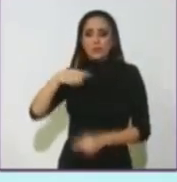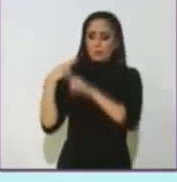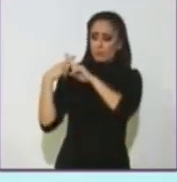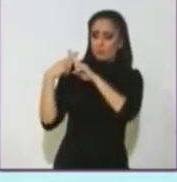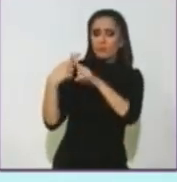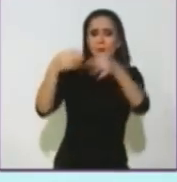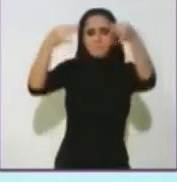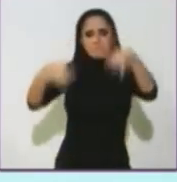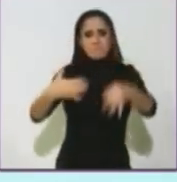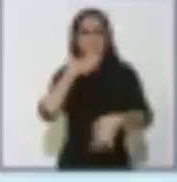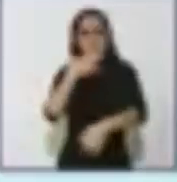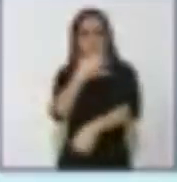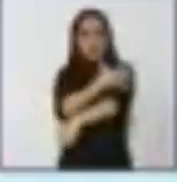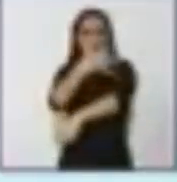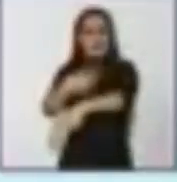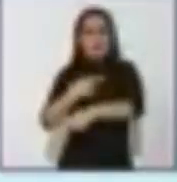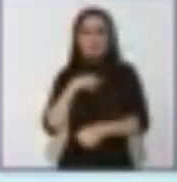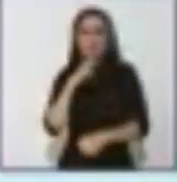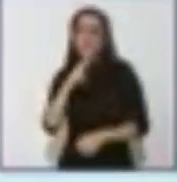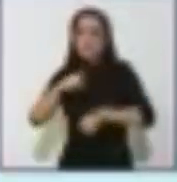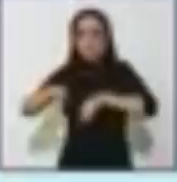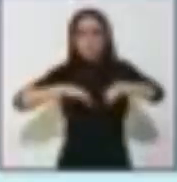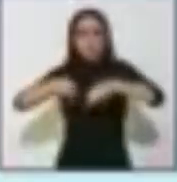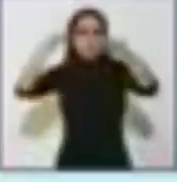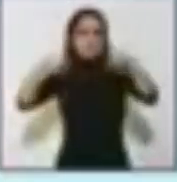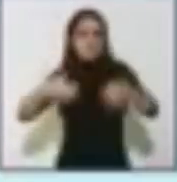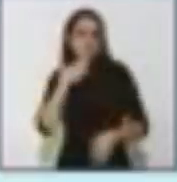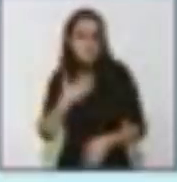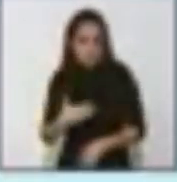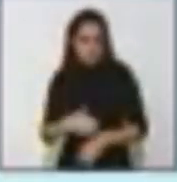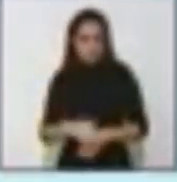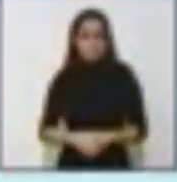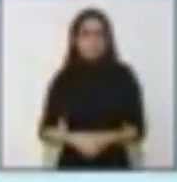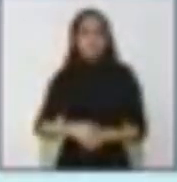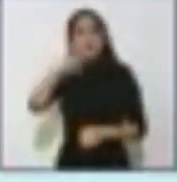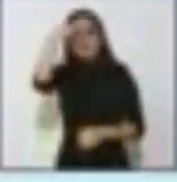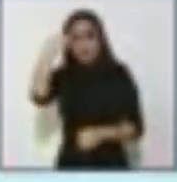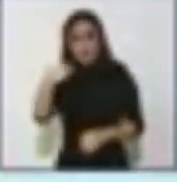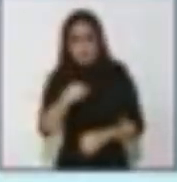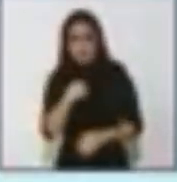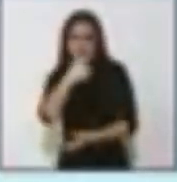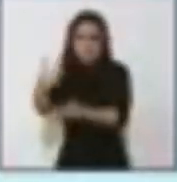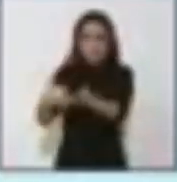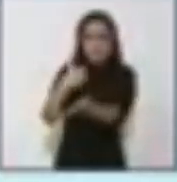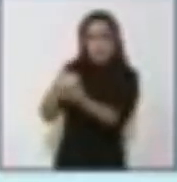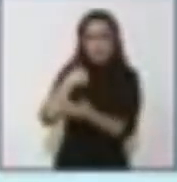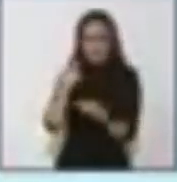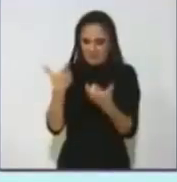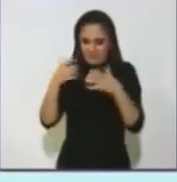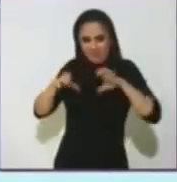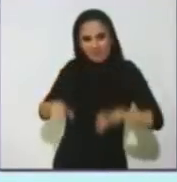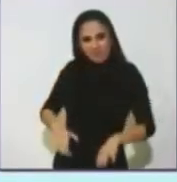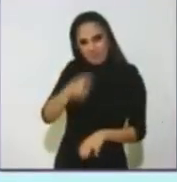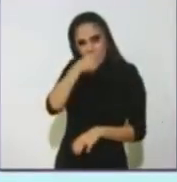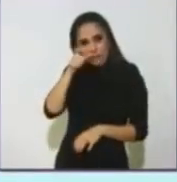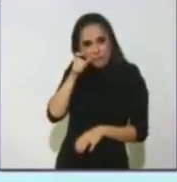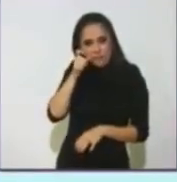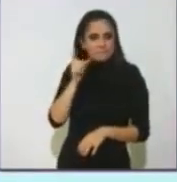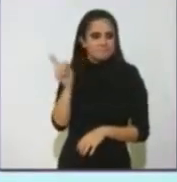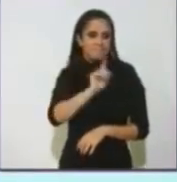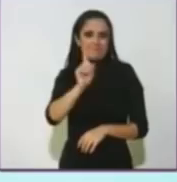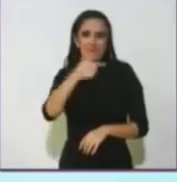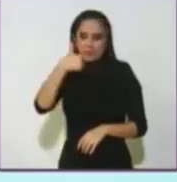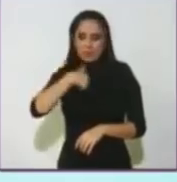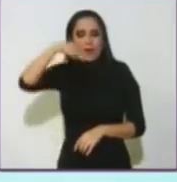limpia y de resultados para mí la ciudad no es un botín para mí es un compromiso y voy a recuperar esta